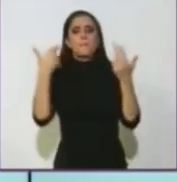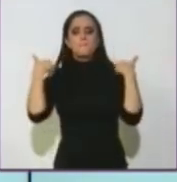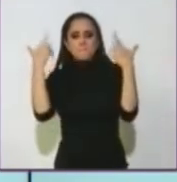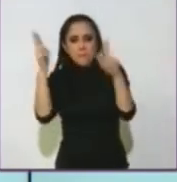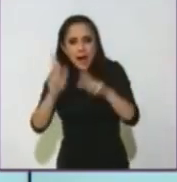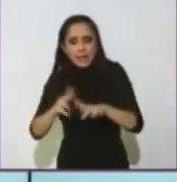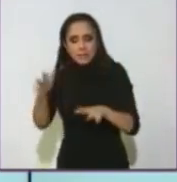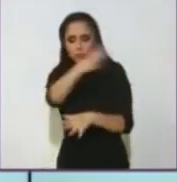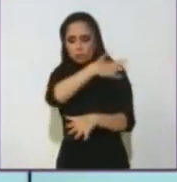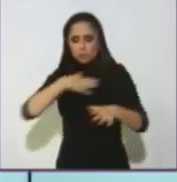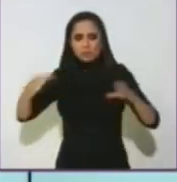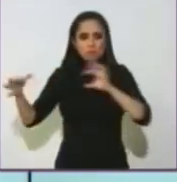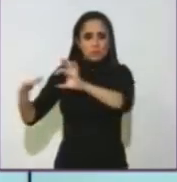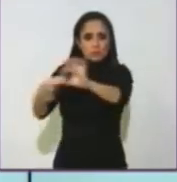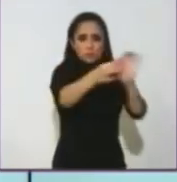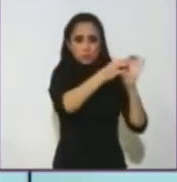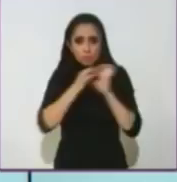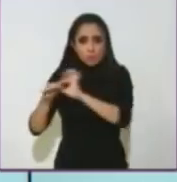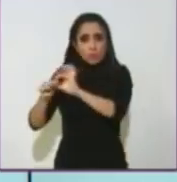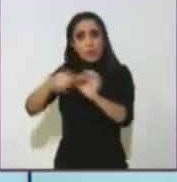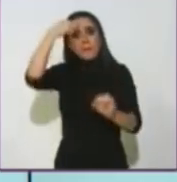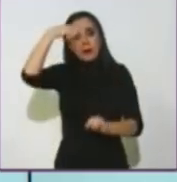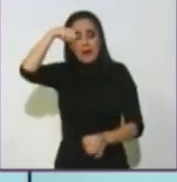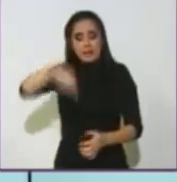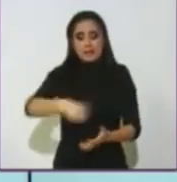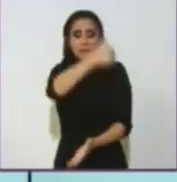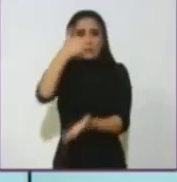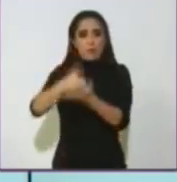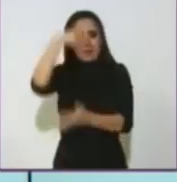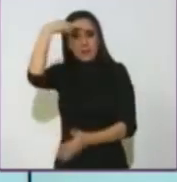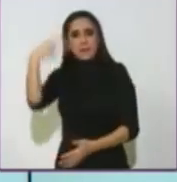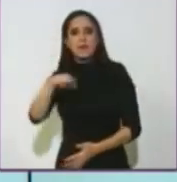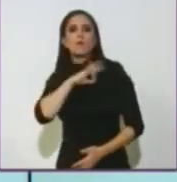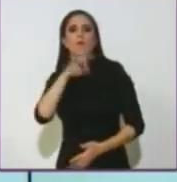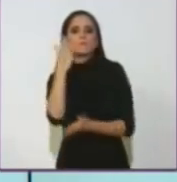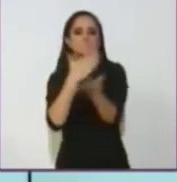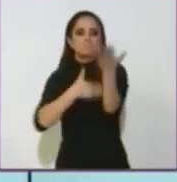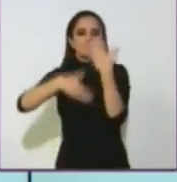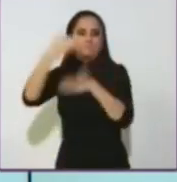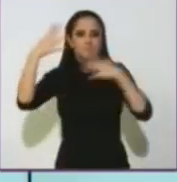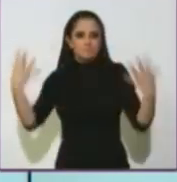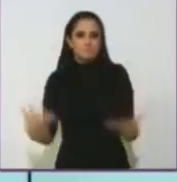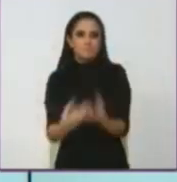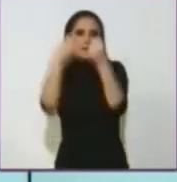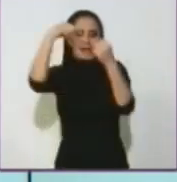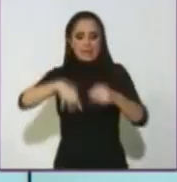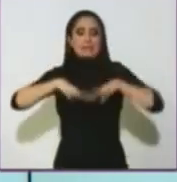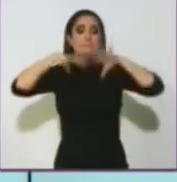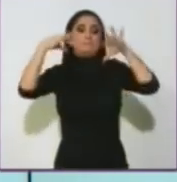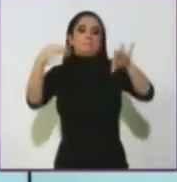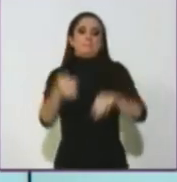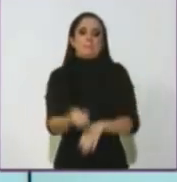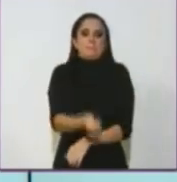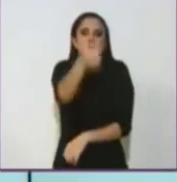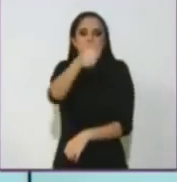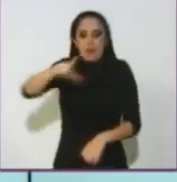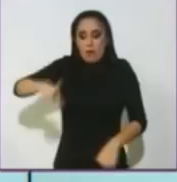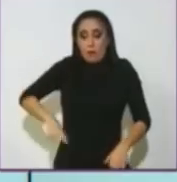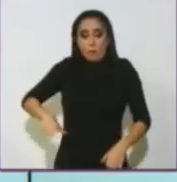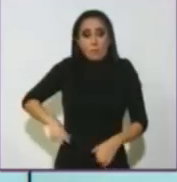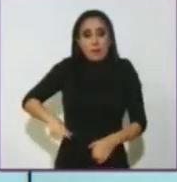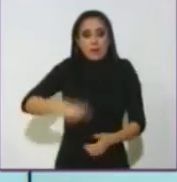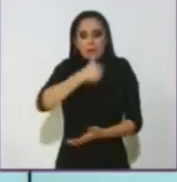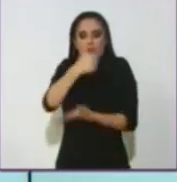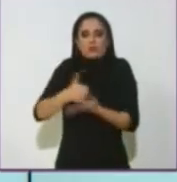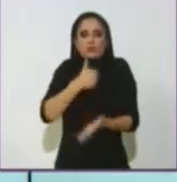para recuperar nuestra ciudad de méxico por primera vez en la historia tener un gobierno ciudadano